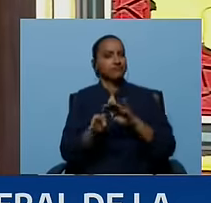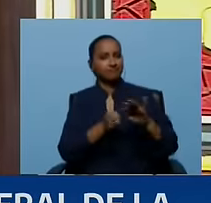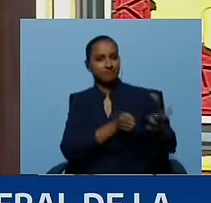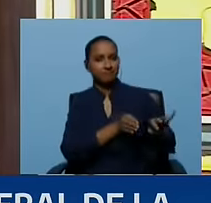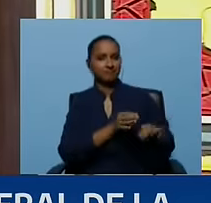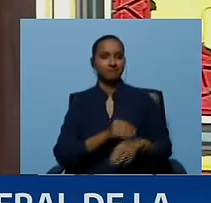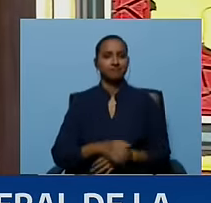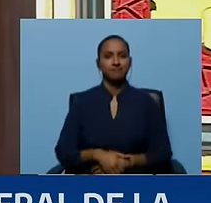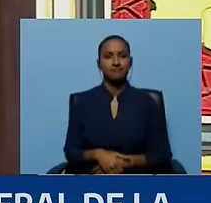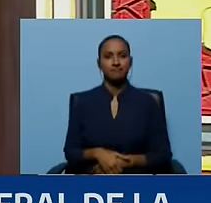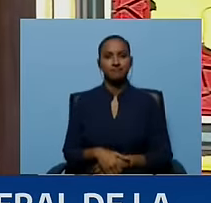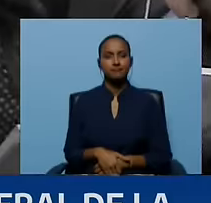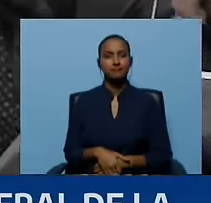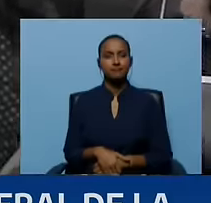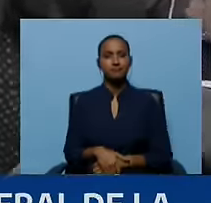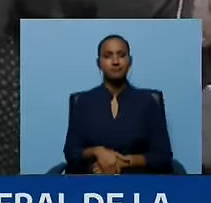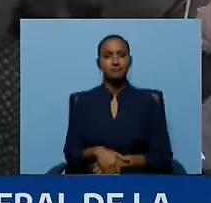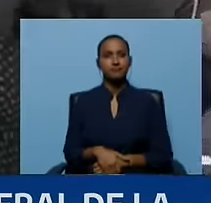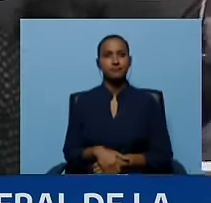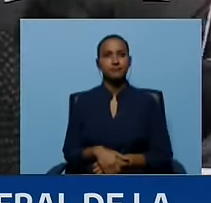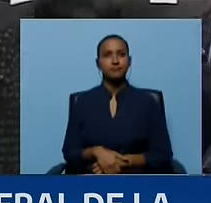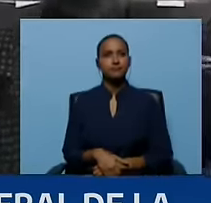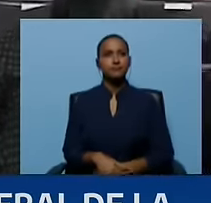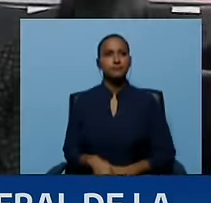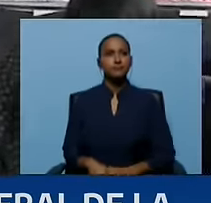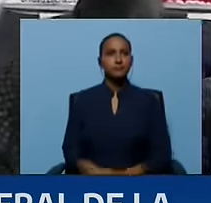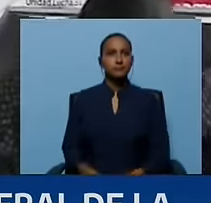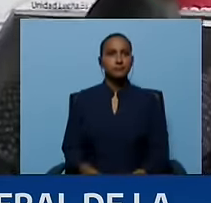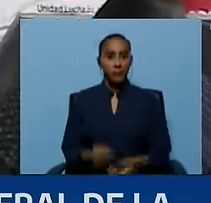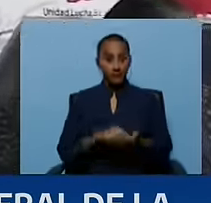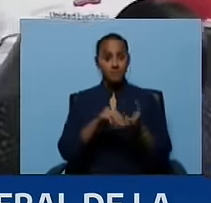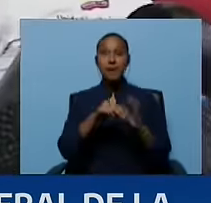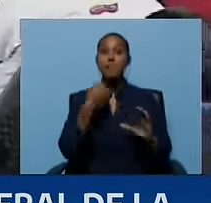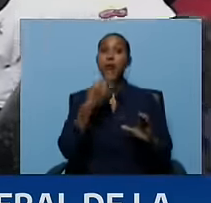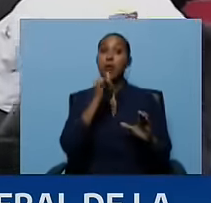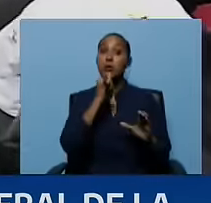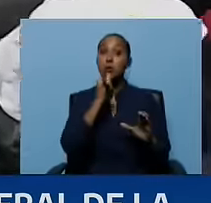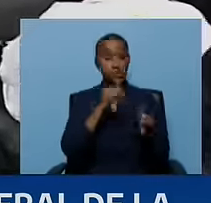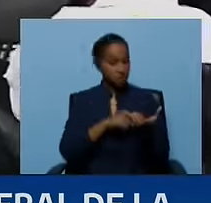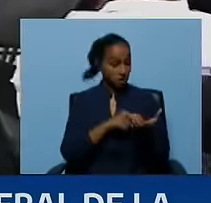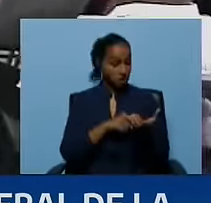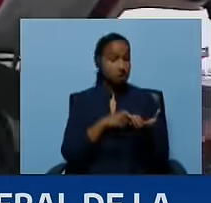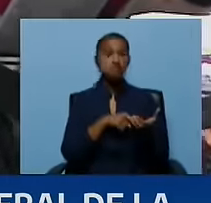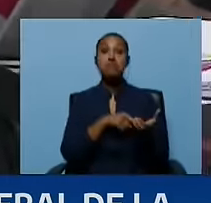Correcto. Me llegan noticias por aquí.